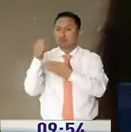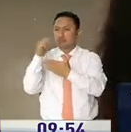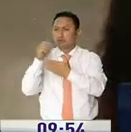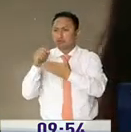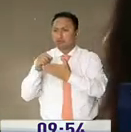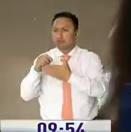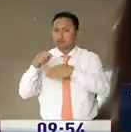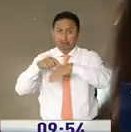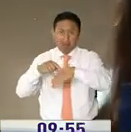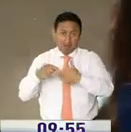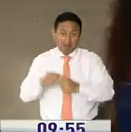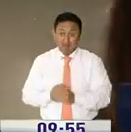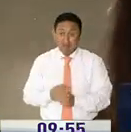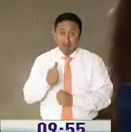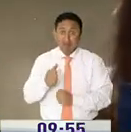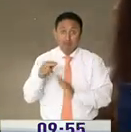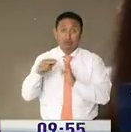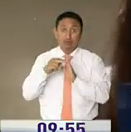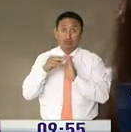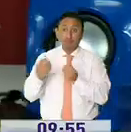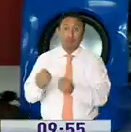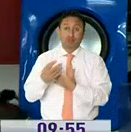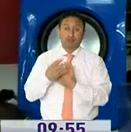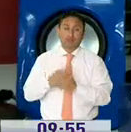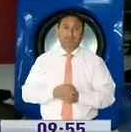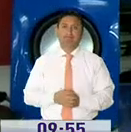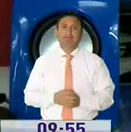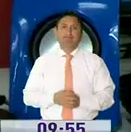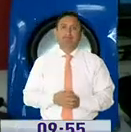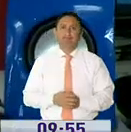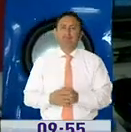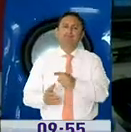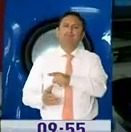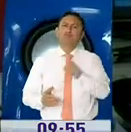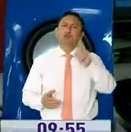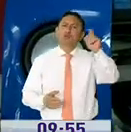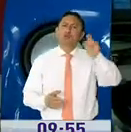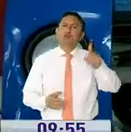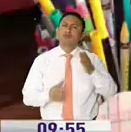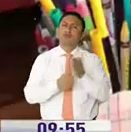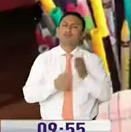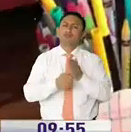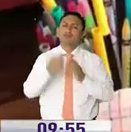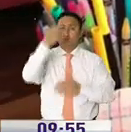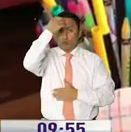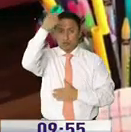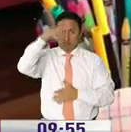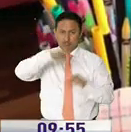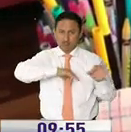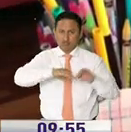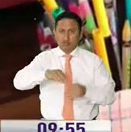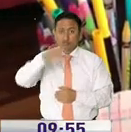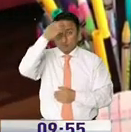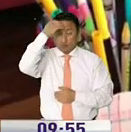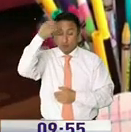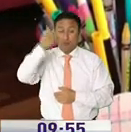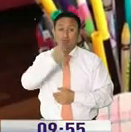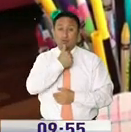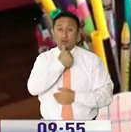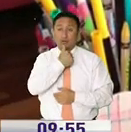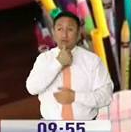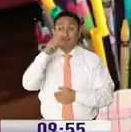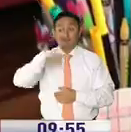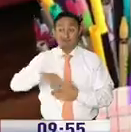examen y les dan enseguida su nota. Sobre estas interrogantes, la ministra de Educación señaló que en la educación particular